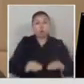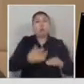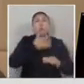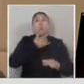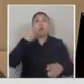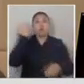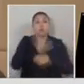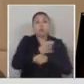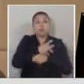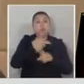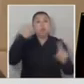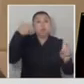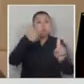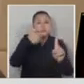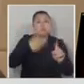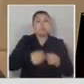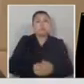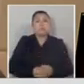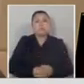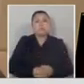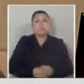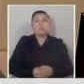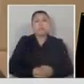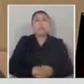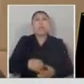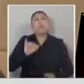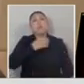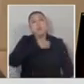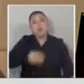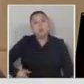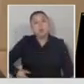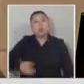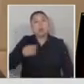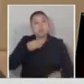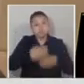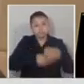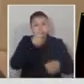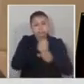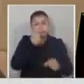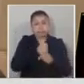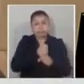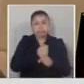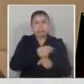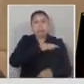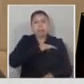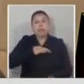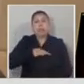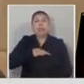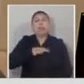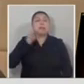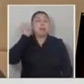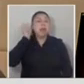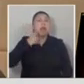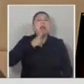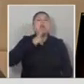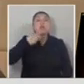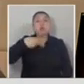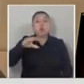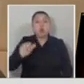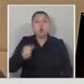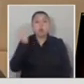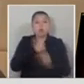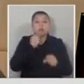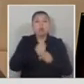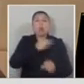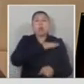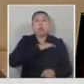matar. Si el gobierno hiciera su pega, si la ministra Carolina Toá hiciera su pega como ministra del Interior